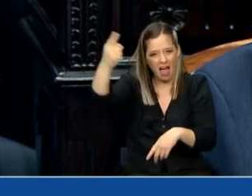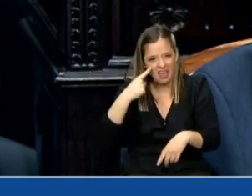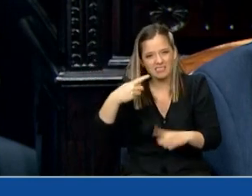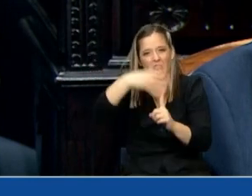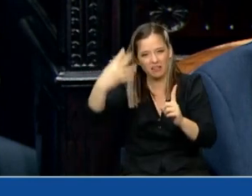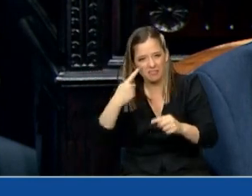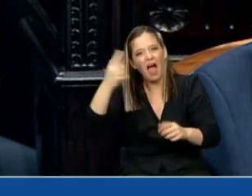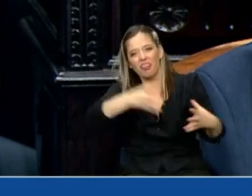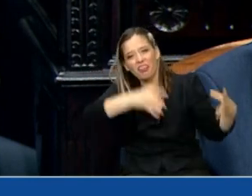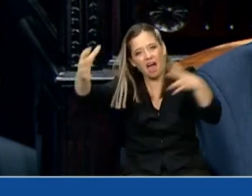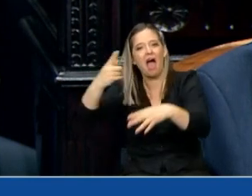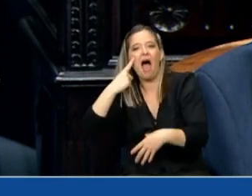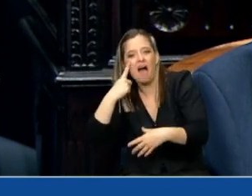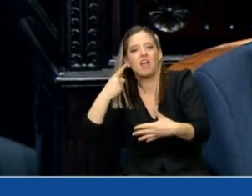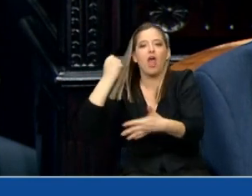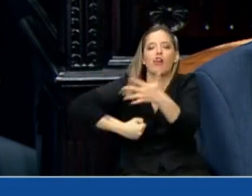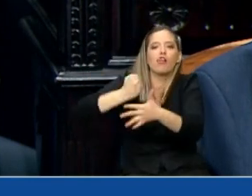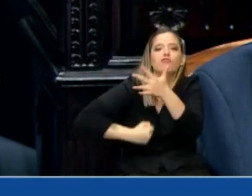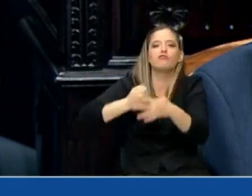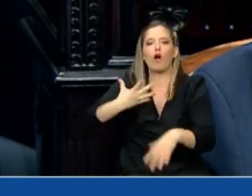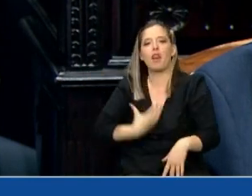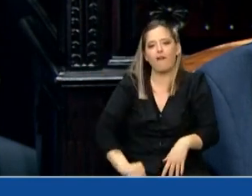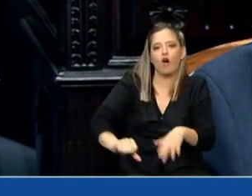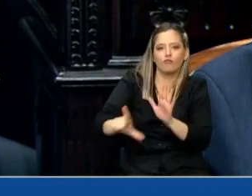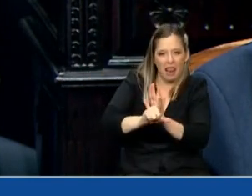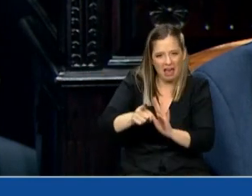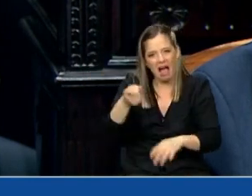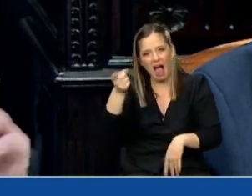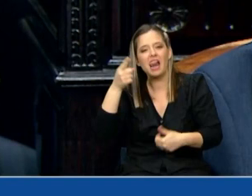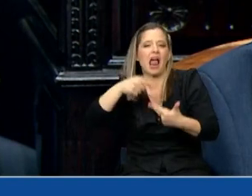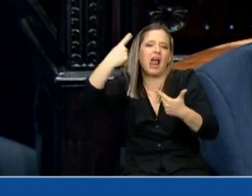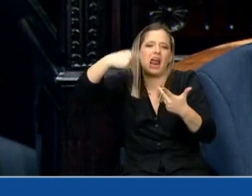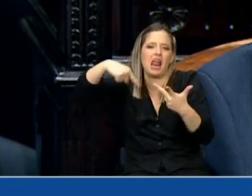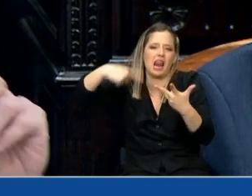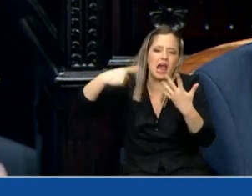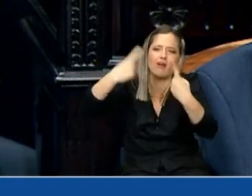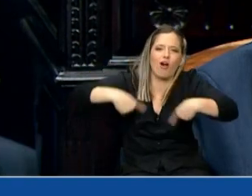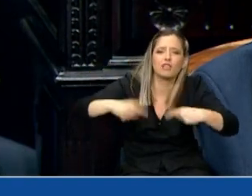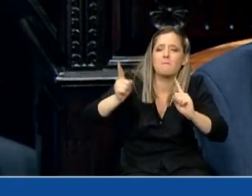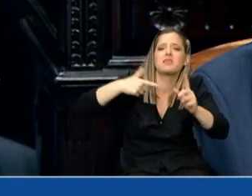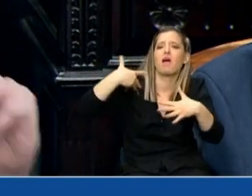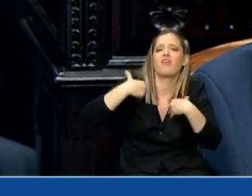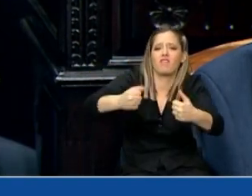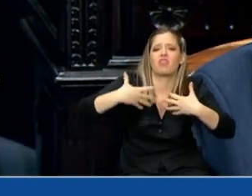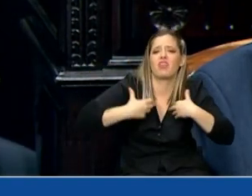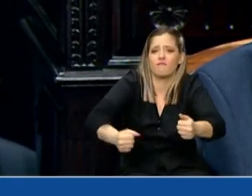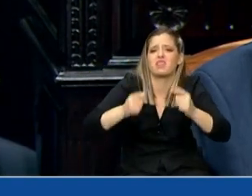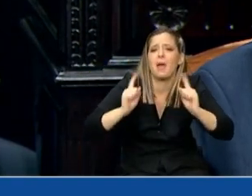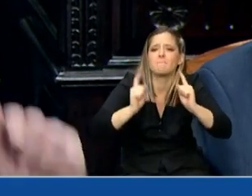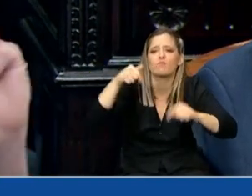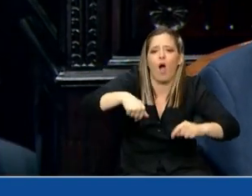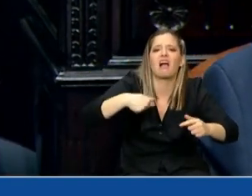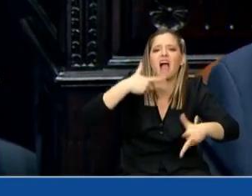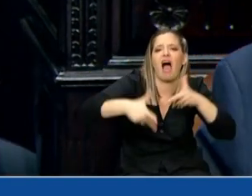ahí con la lucha por el aborto legal, que vayan ahí a defender, como defendemos acá en una